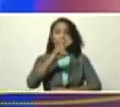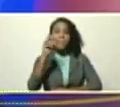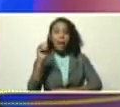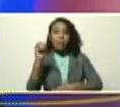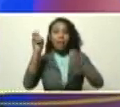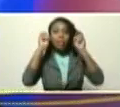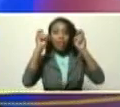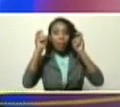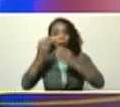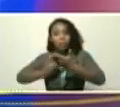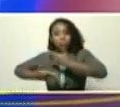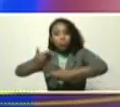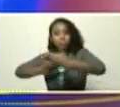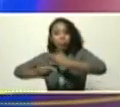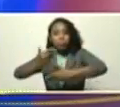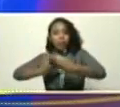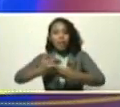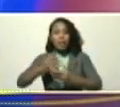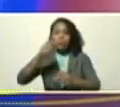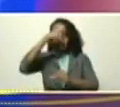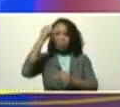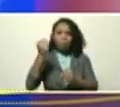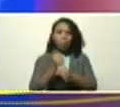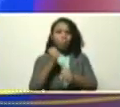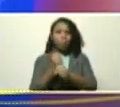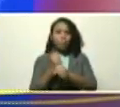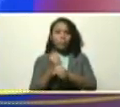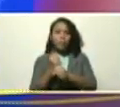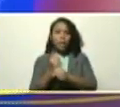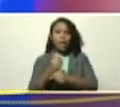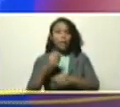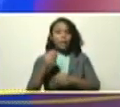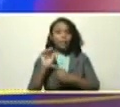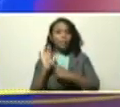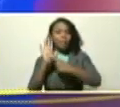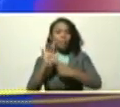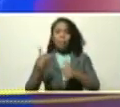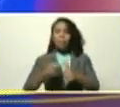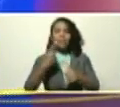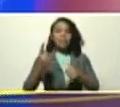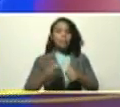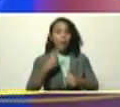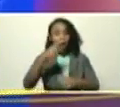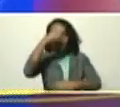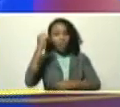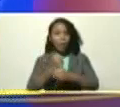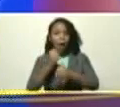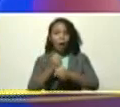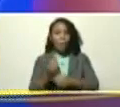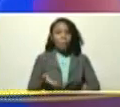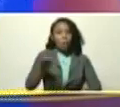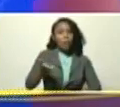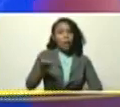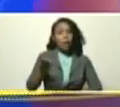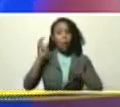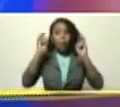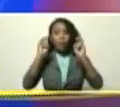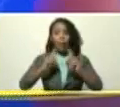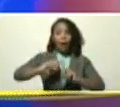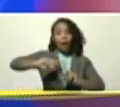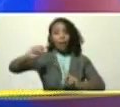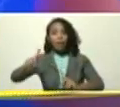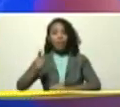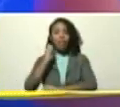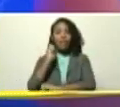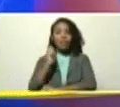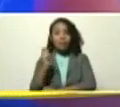de cooperación y de trabajo, entre los que destacan ámbitos de trabajo que destacan como el área energética,